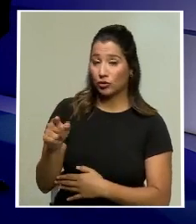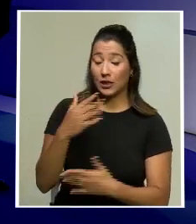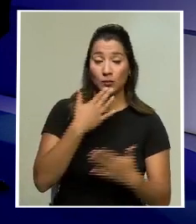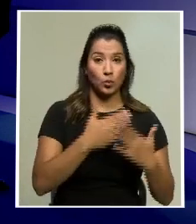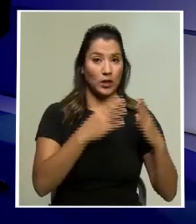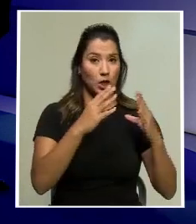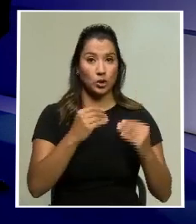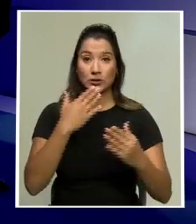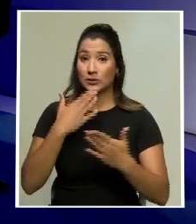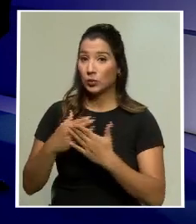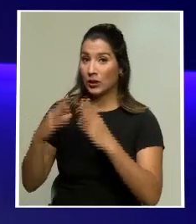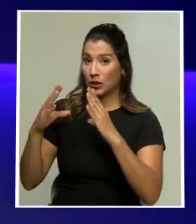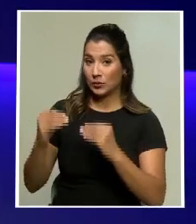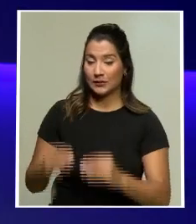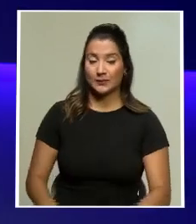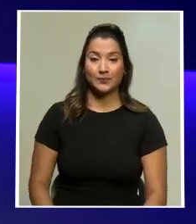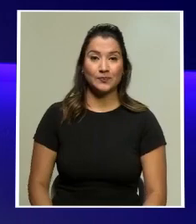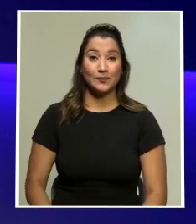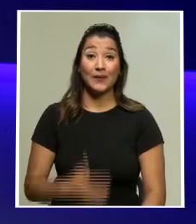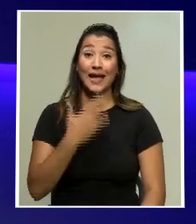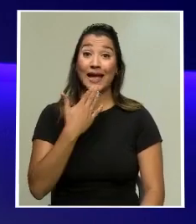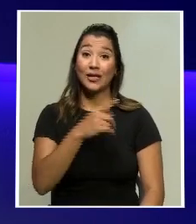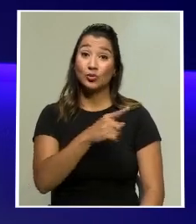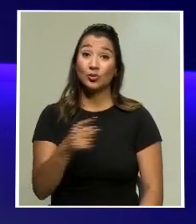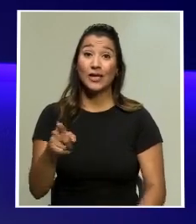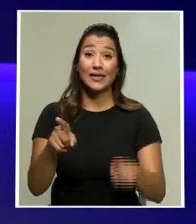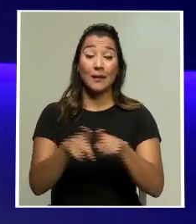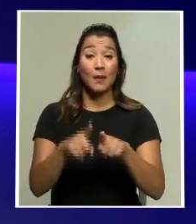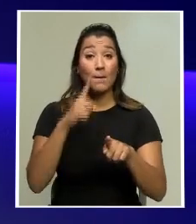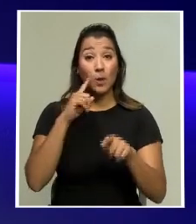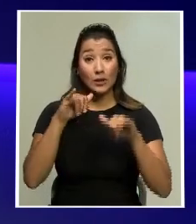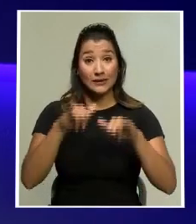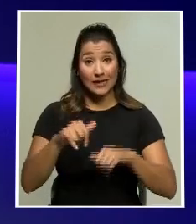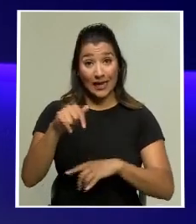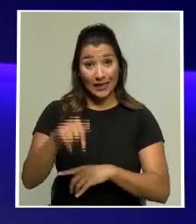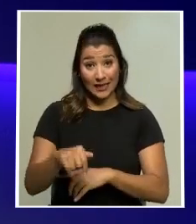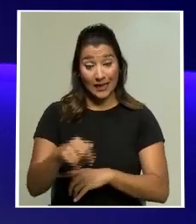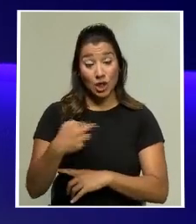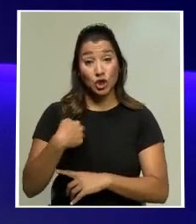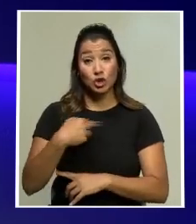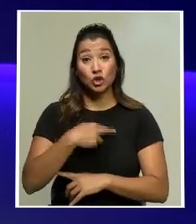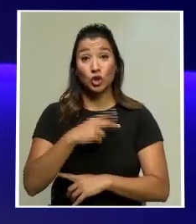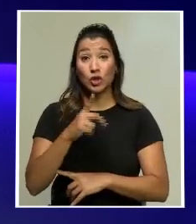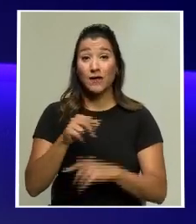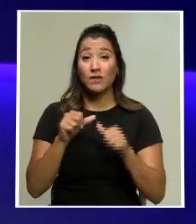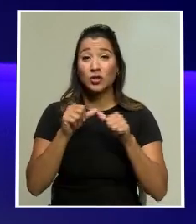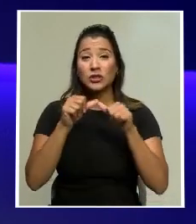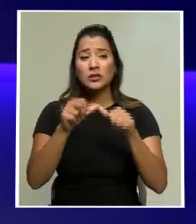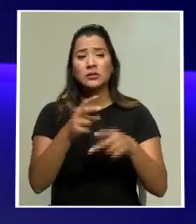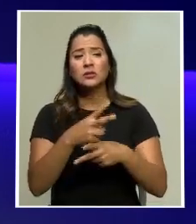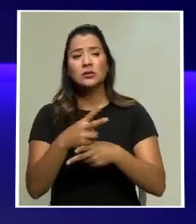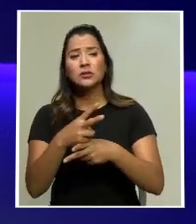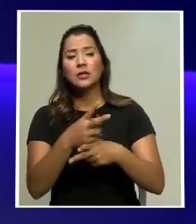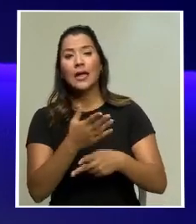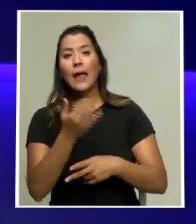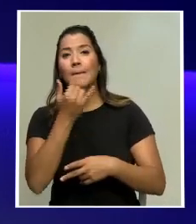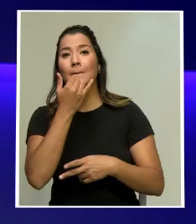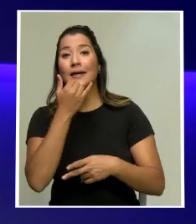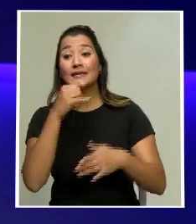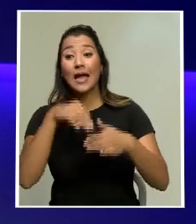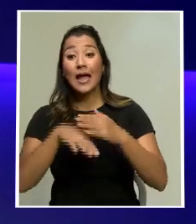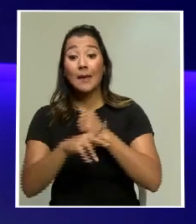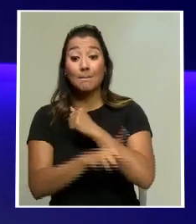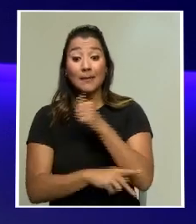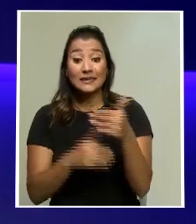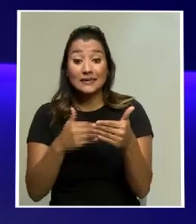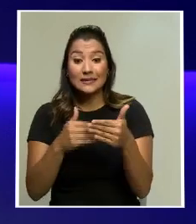noches. Buenas noches. Gracias también a ustedes por estar ahí. Tenemos que seguir de cerca lo que pasa en los países vecinos.